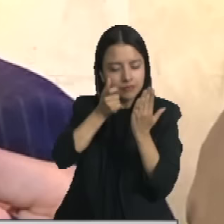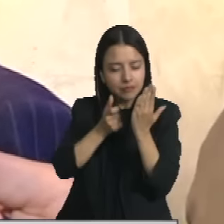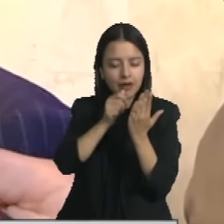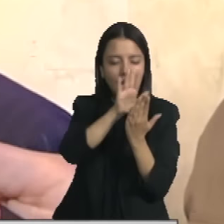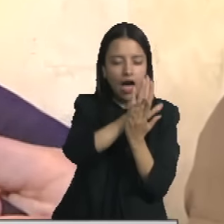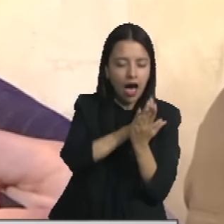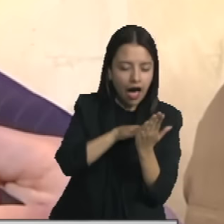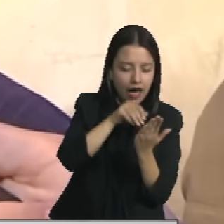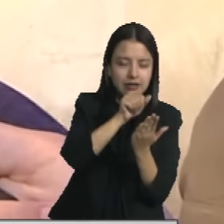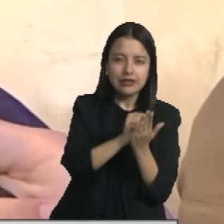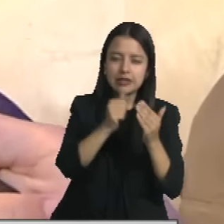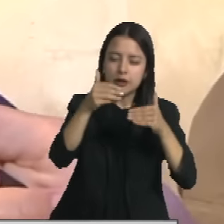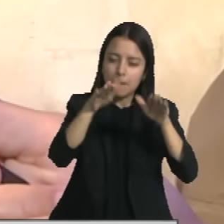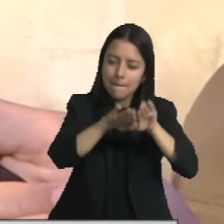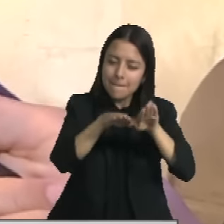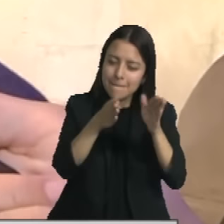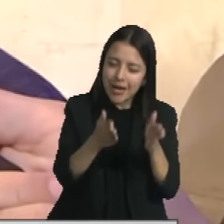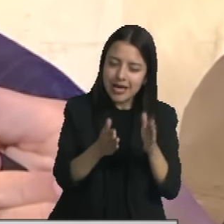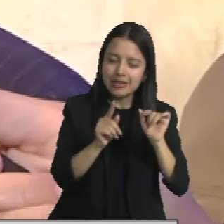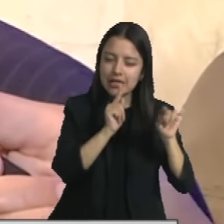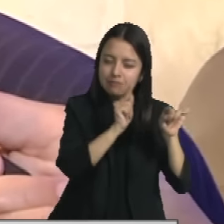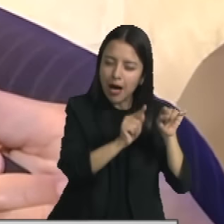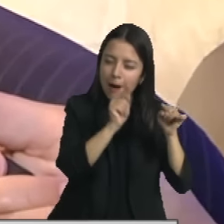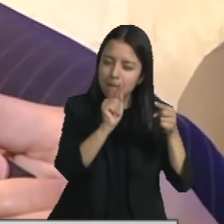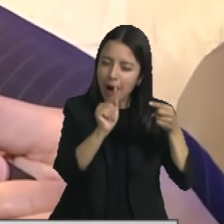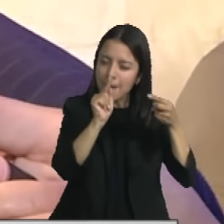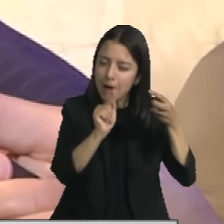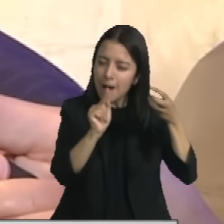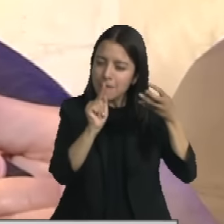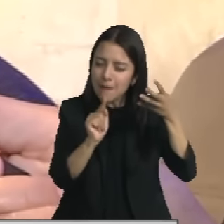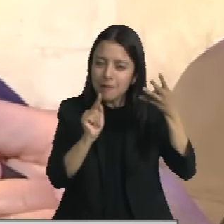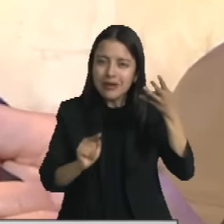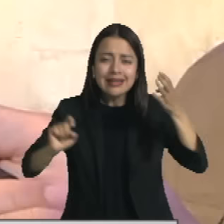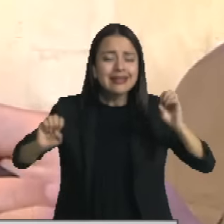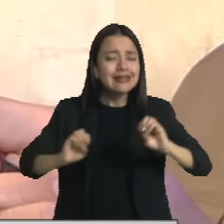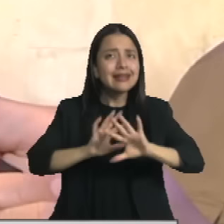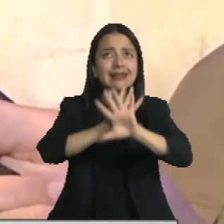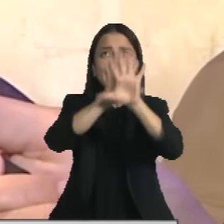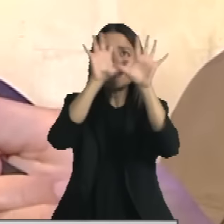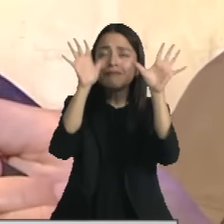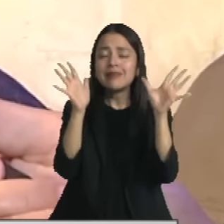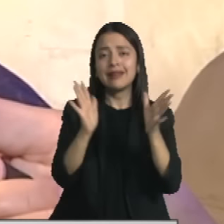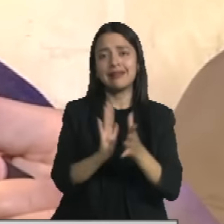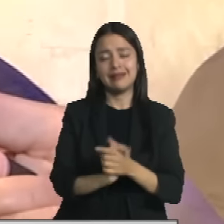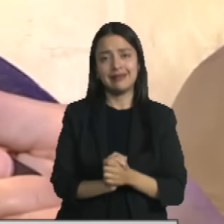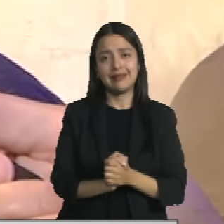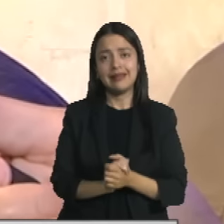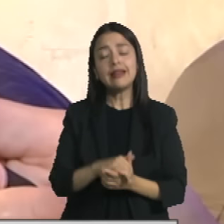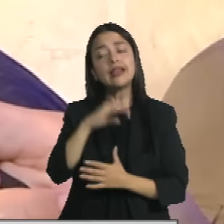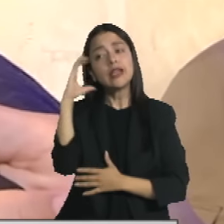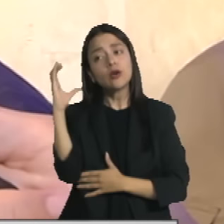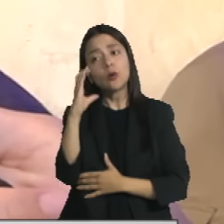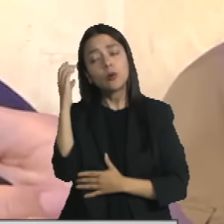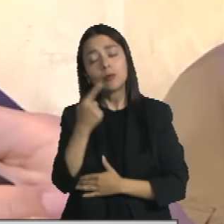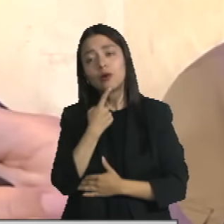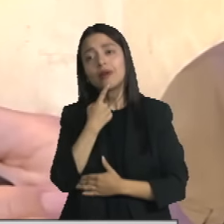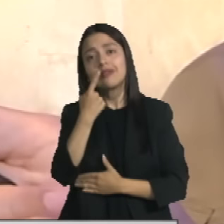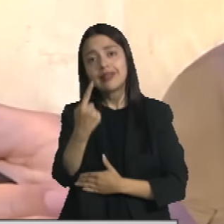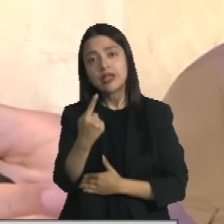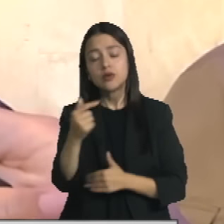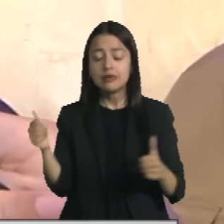actas, mesas, etcétera, que se haga de manera transparente, y como Colombia lo ha manifestado, que sea